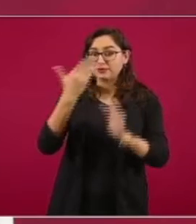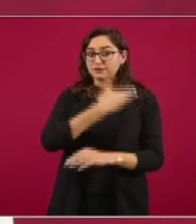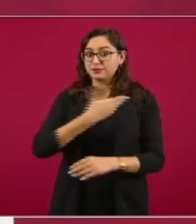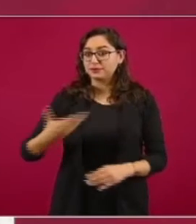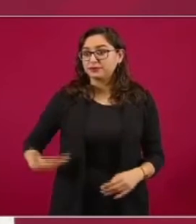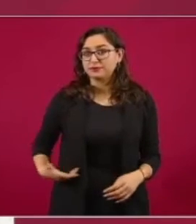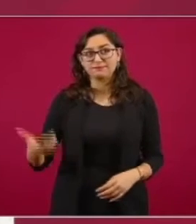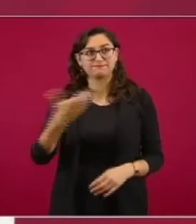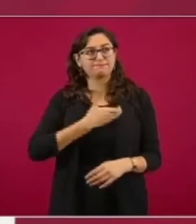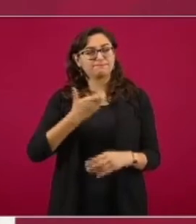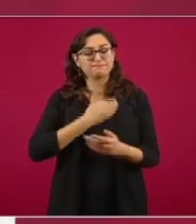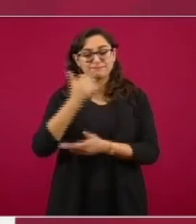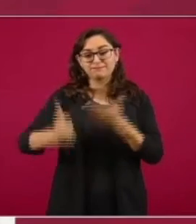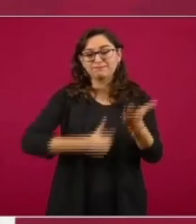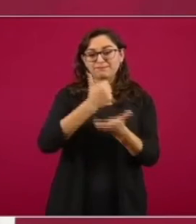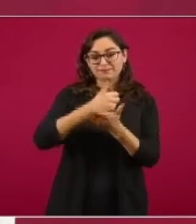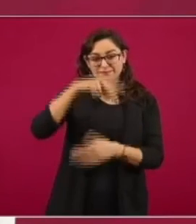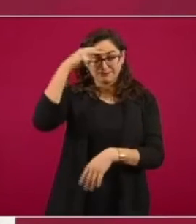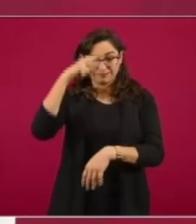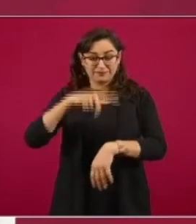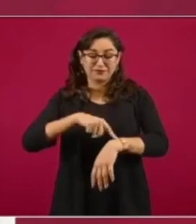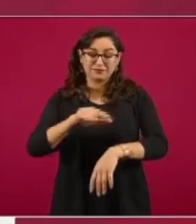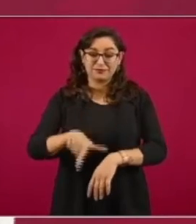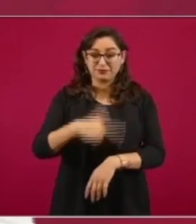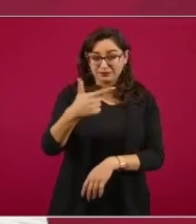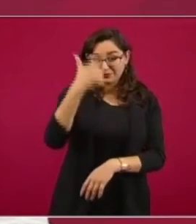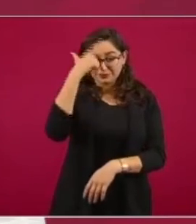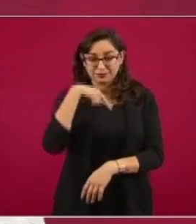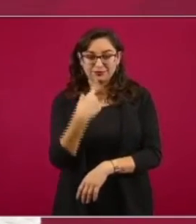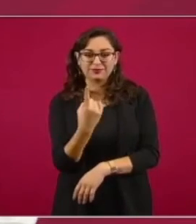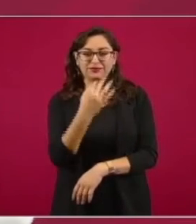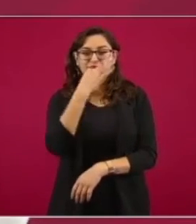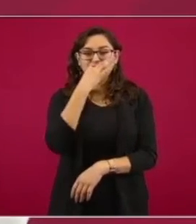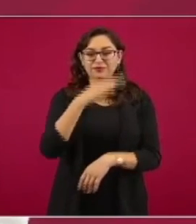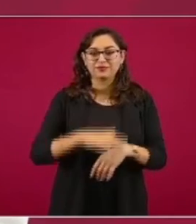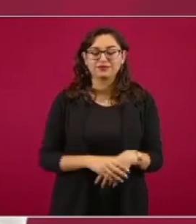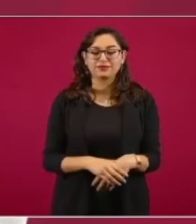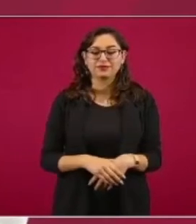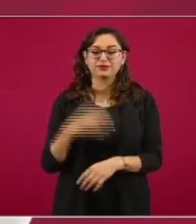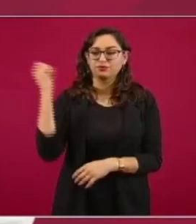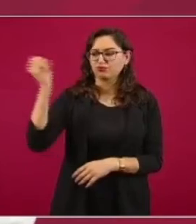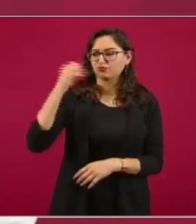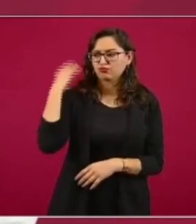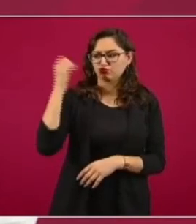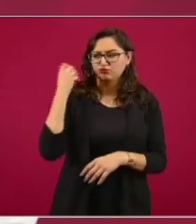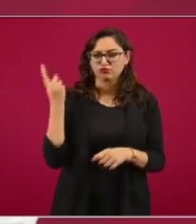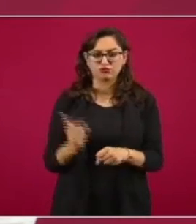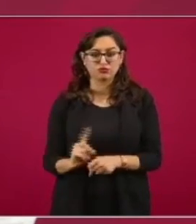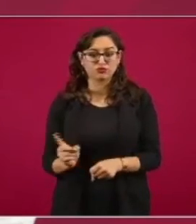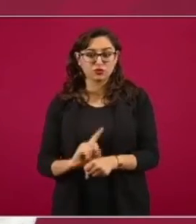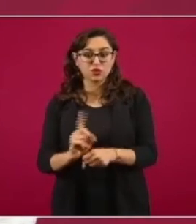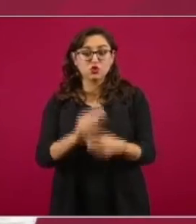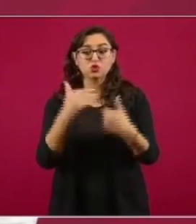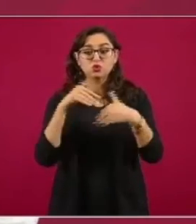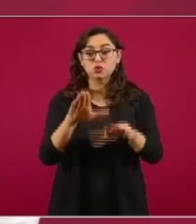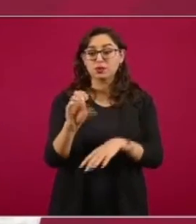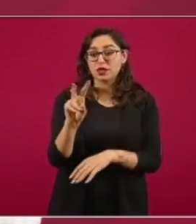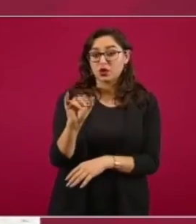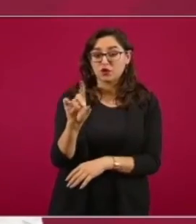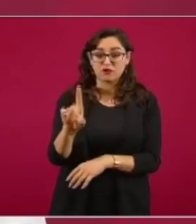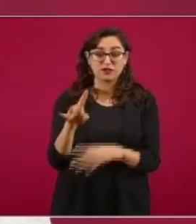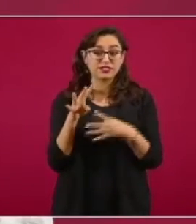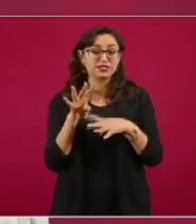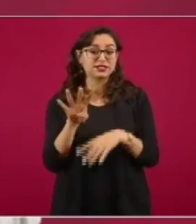México, y son las 19:01. Vamos a iniciar la conferencia de prensa diaria sobre COVID-19, la